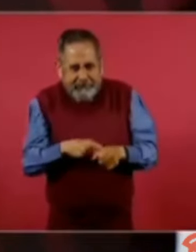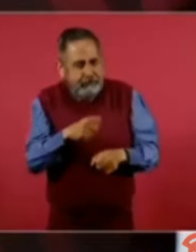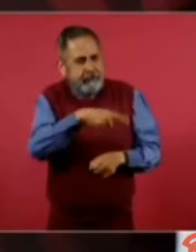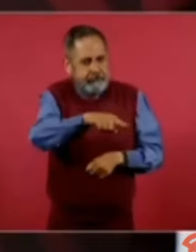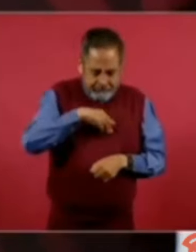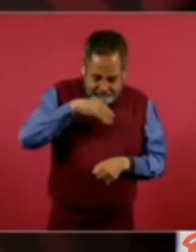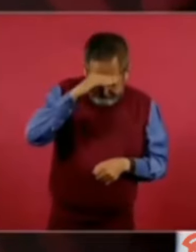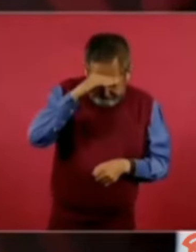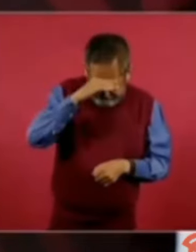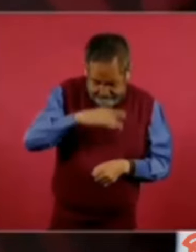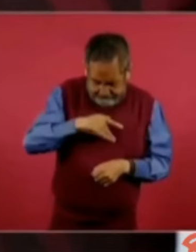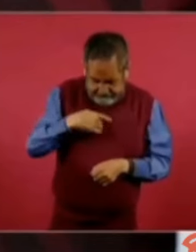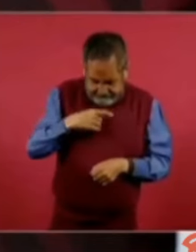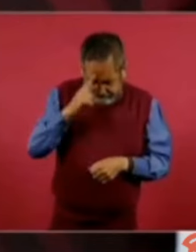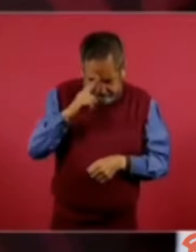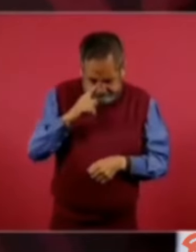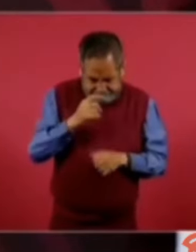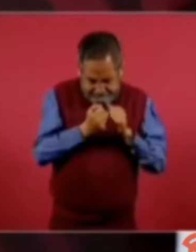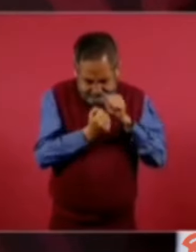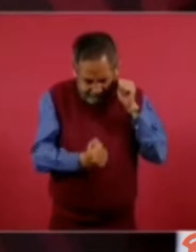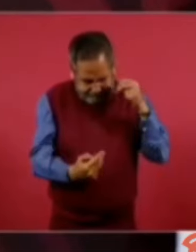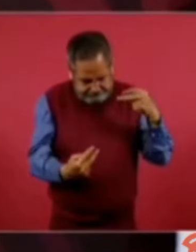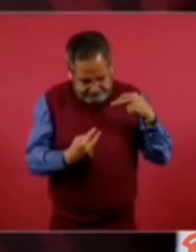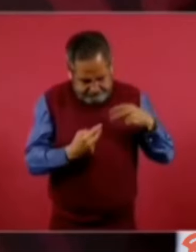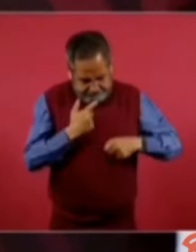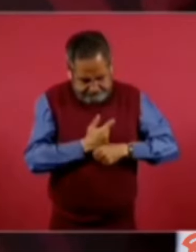autocrítico de sus intelectuales